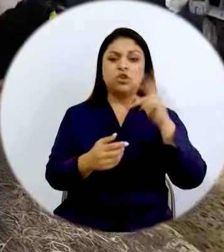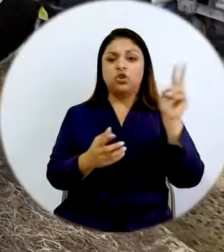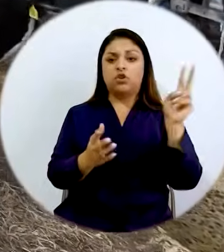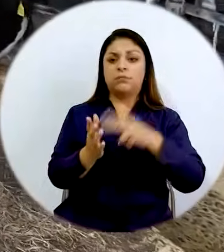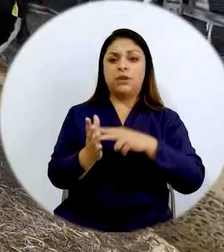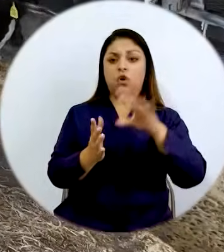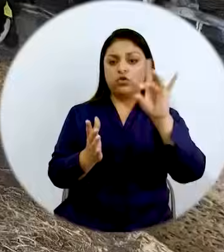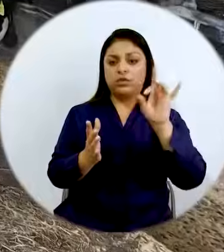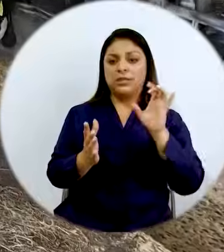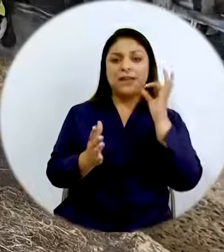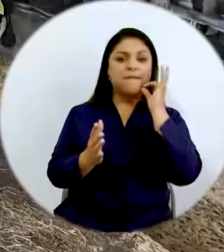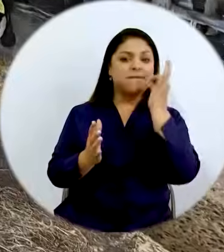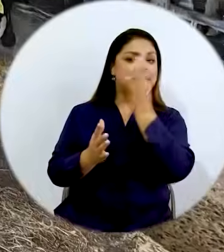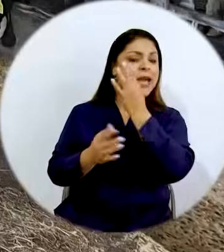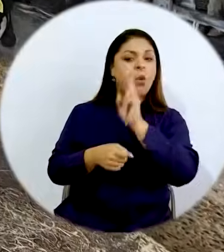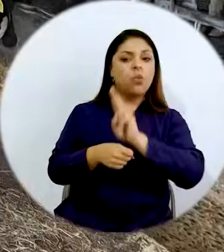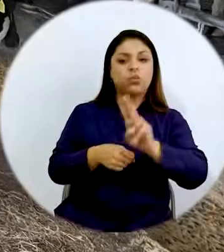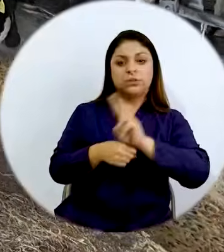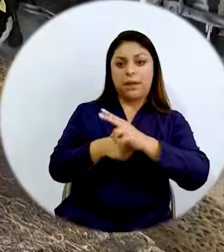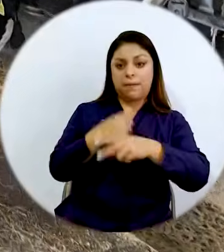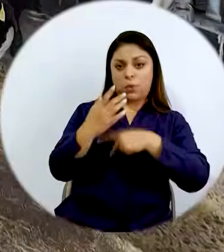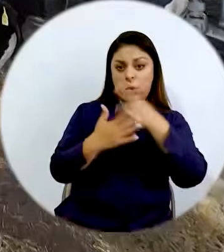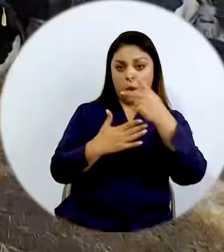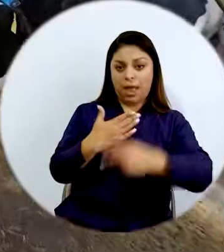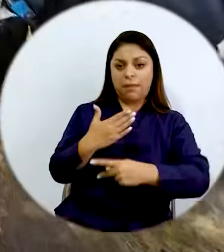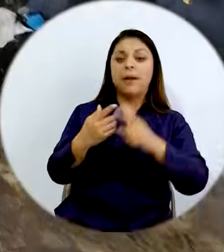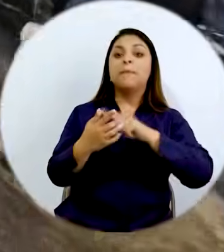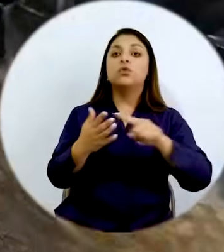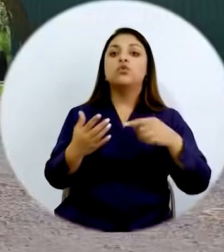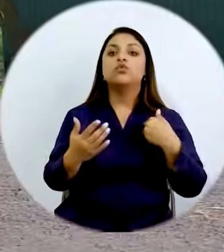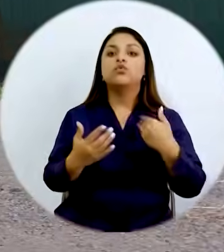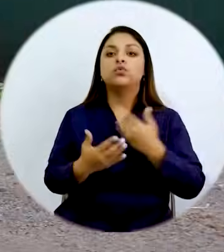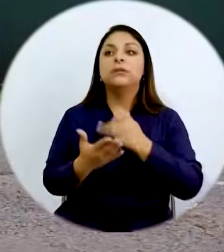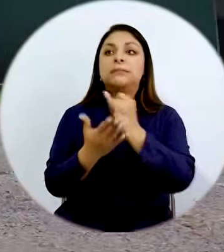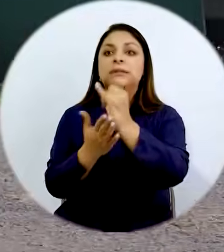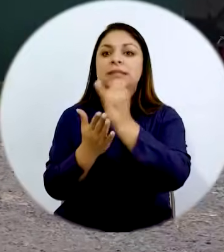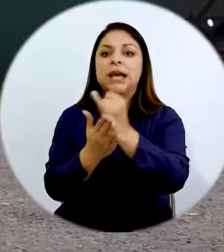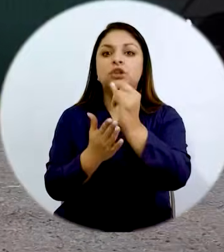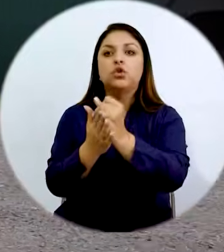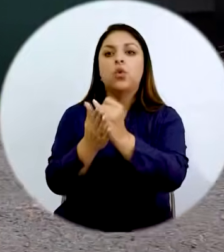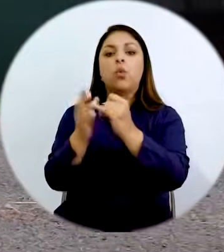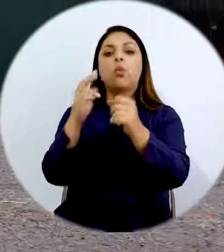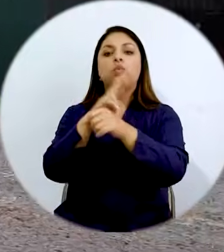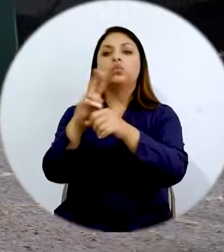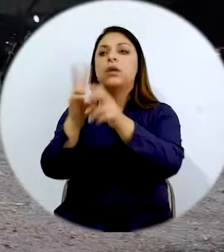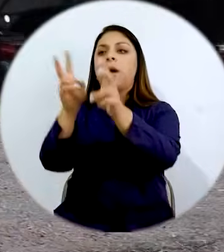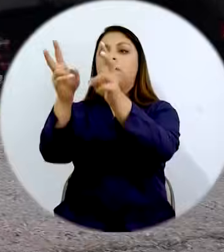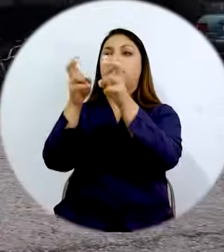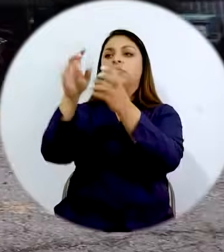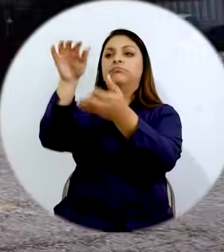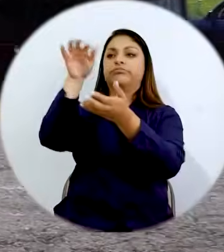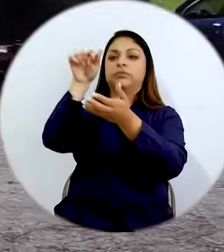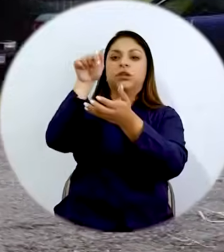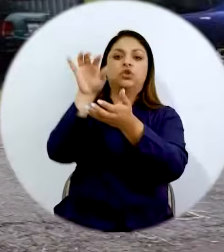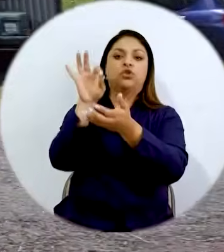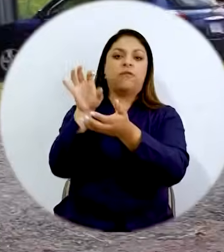2.800 fincas que usan el programa, la investigación la hacíamos sobre una base de 900 o 1.000